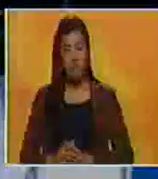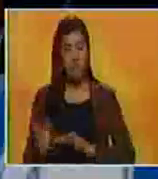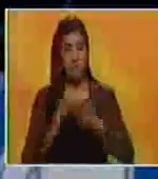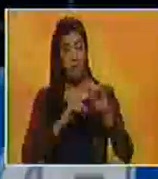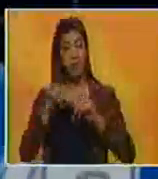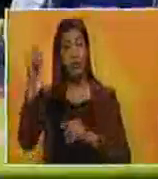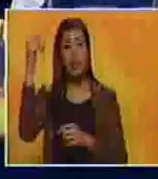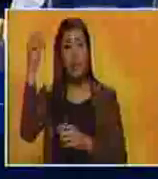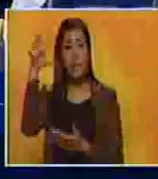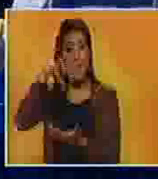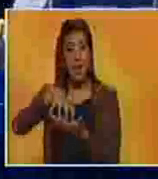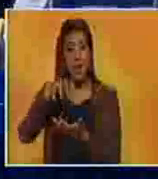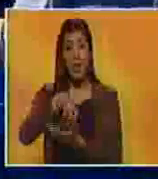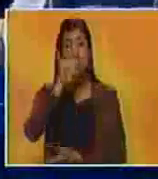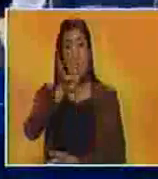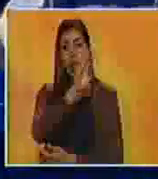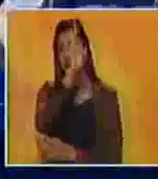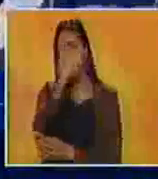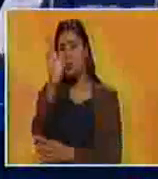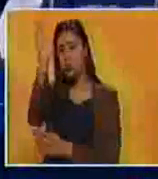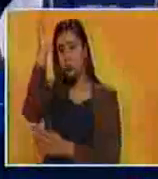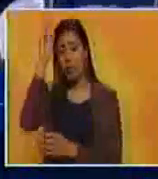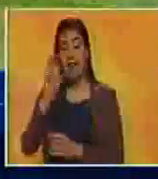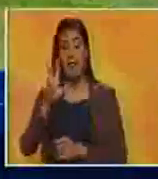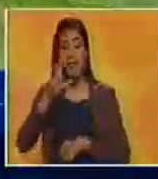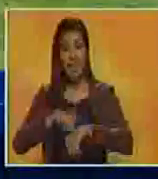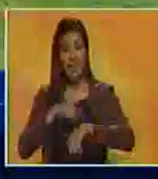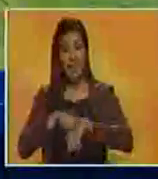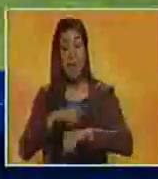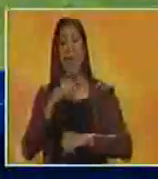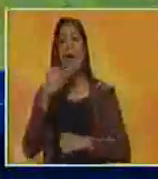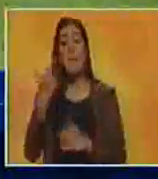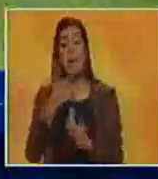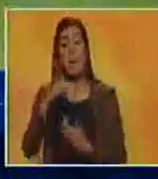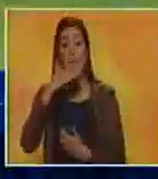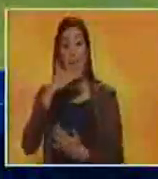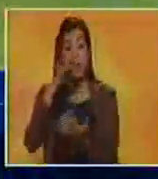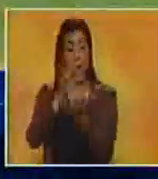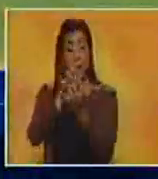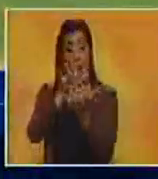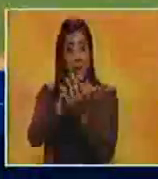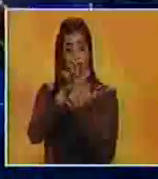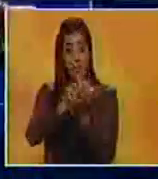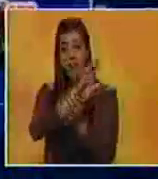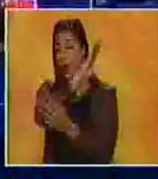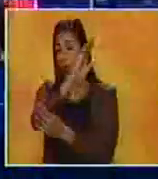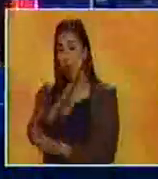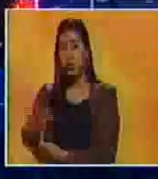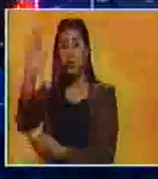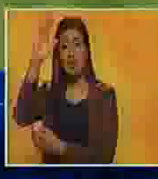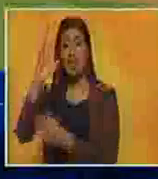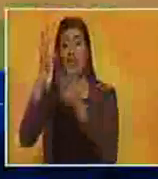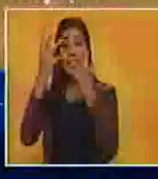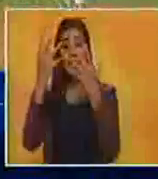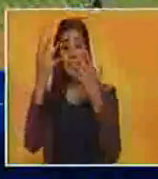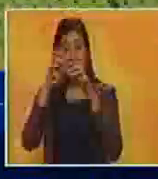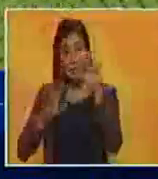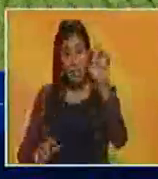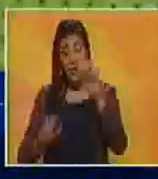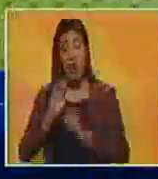En Maracay, un rally de 4 anotaciones en el tercer episodio fue suficiente para que Bravos de Margarita blanqueara a Tigres de